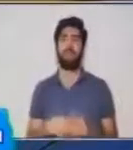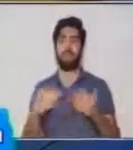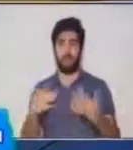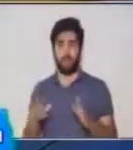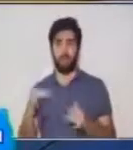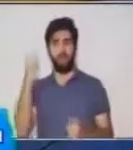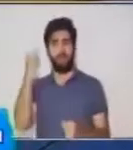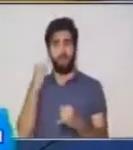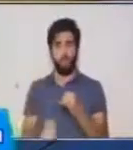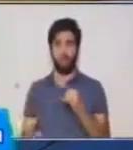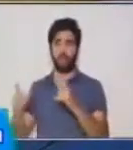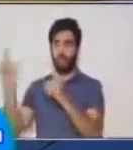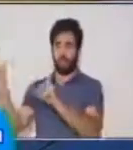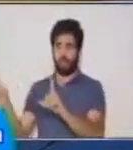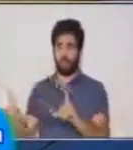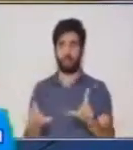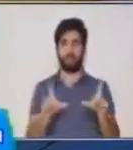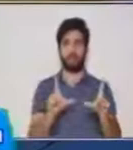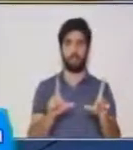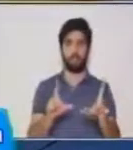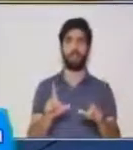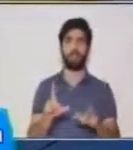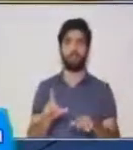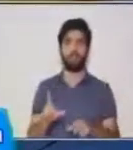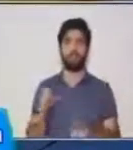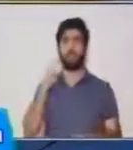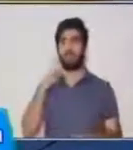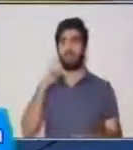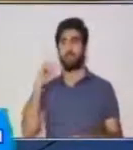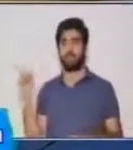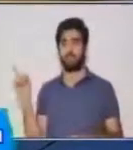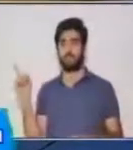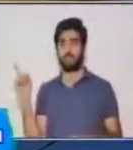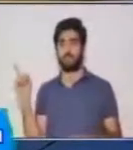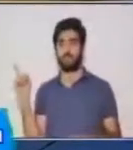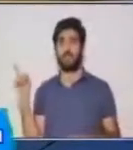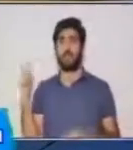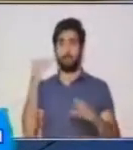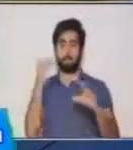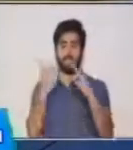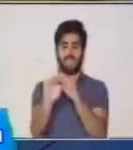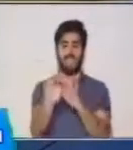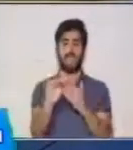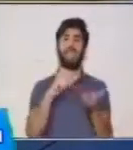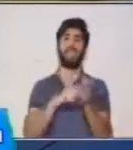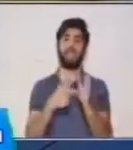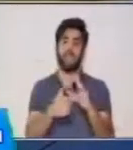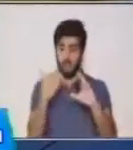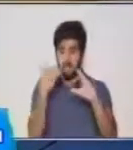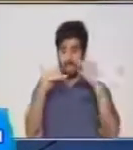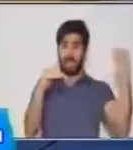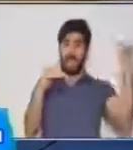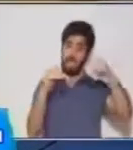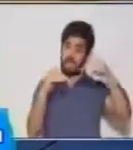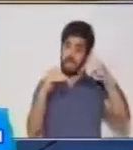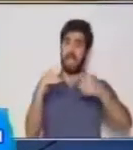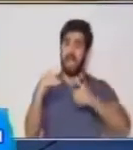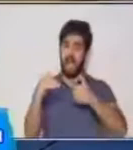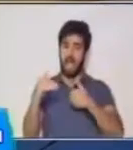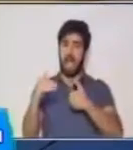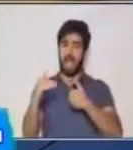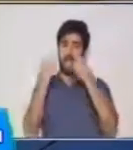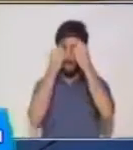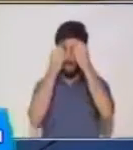ver nuestro último cartel, el mensaje. El mensaje es el que contiene la información. ¿Y te diste cuenta de